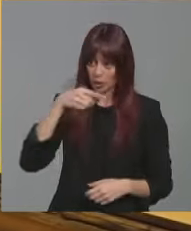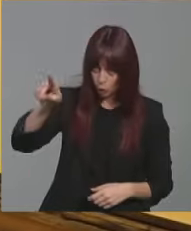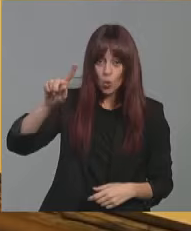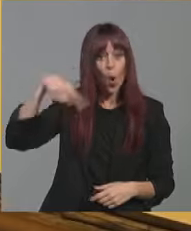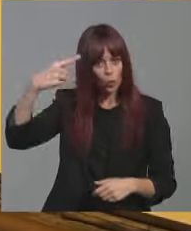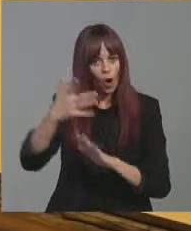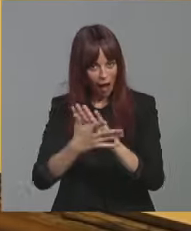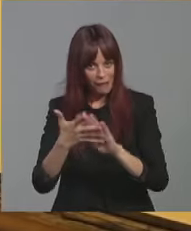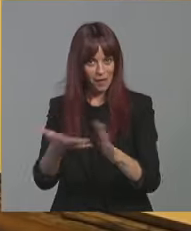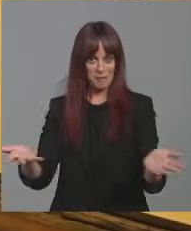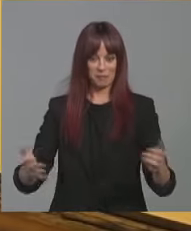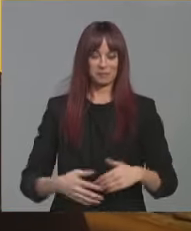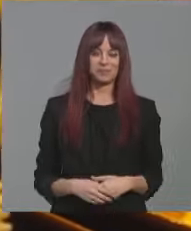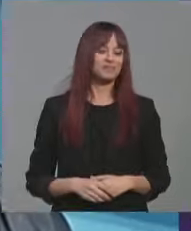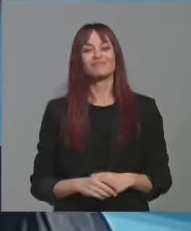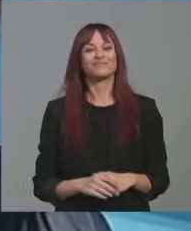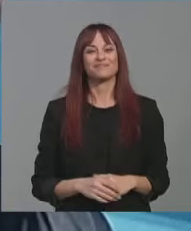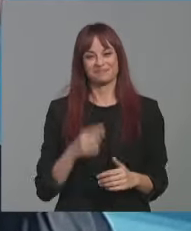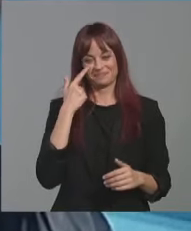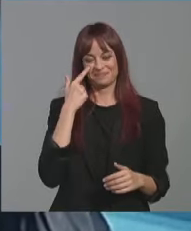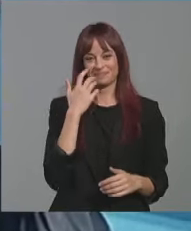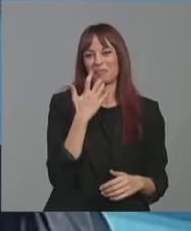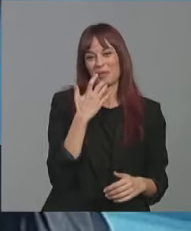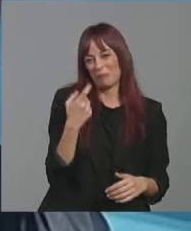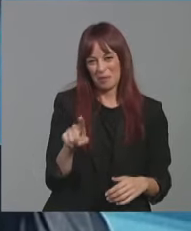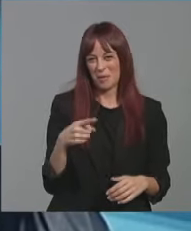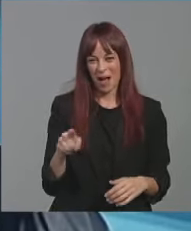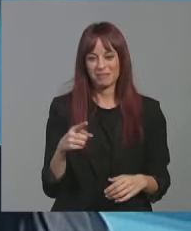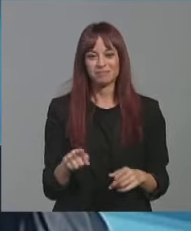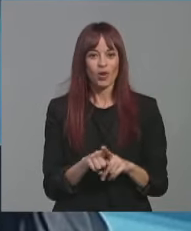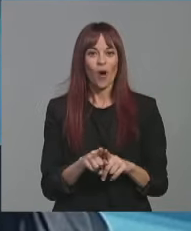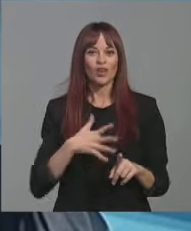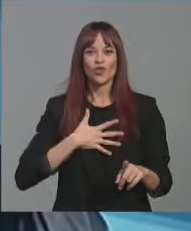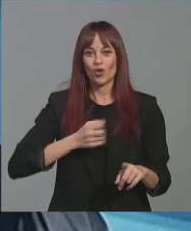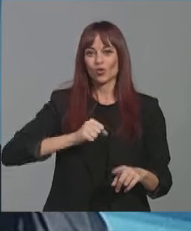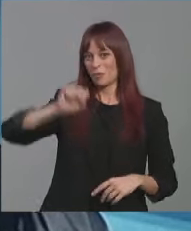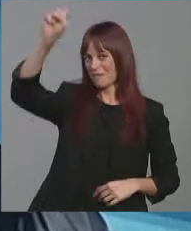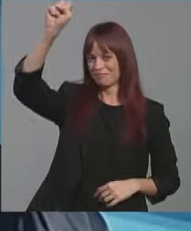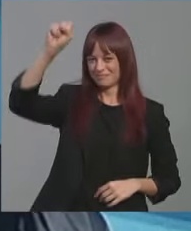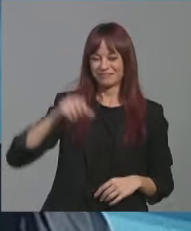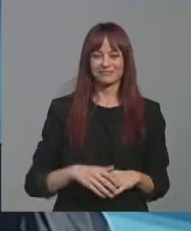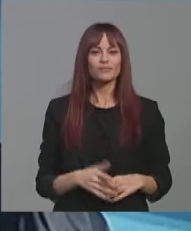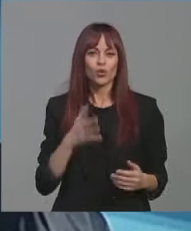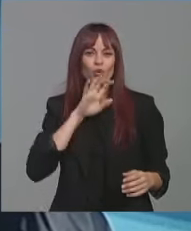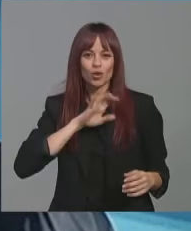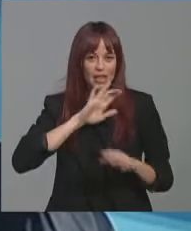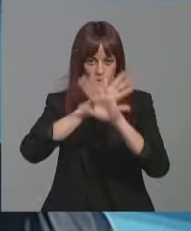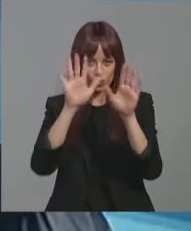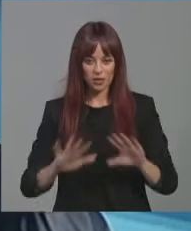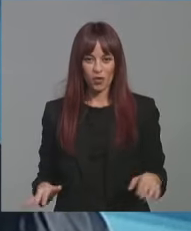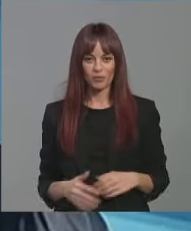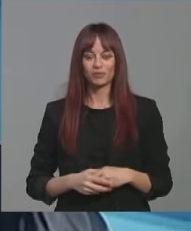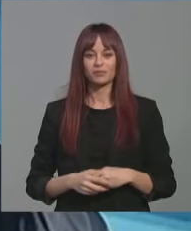hablamos bueno volviendo a la broma sería todo un superpoder y Una curiosidad por último Cómo